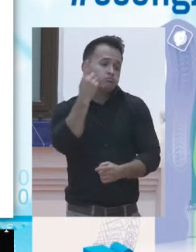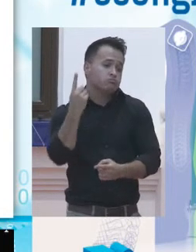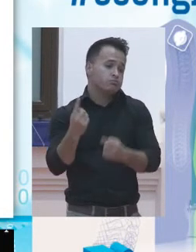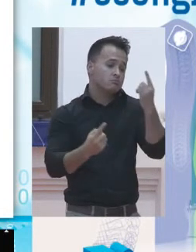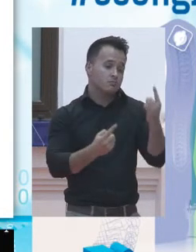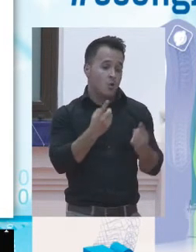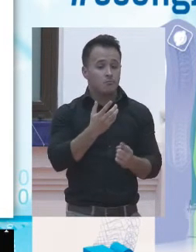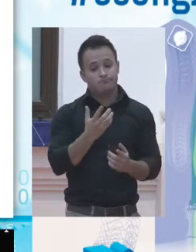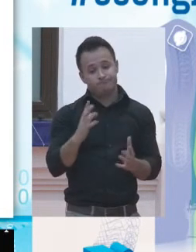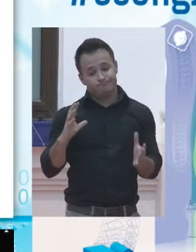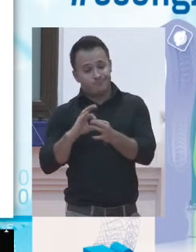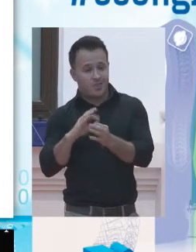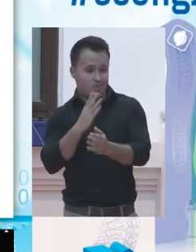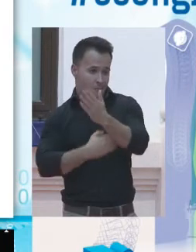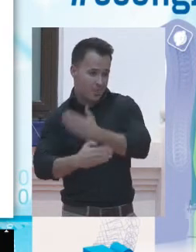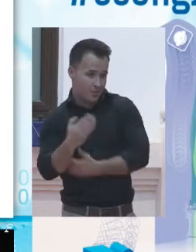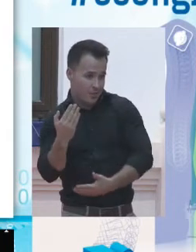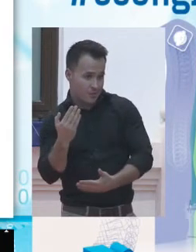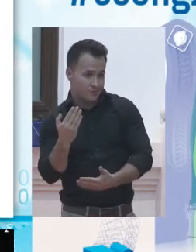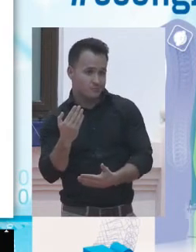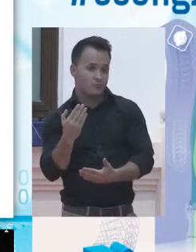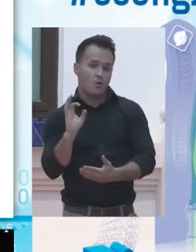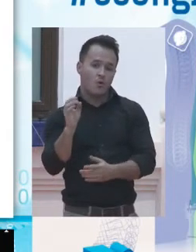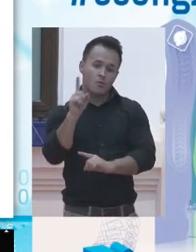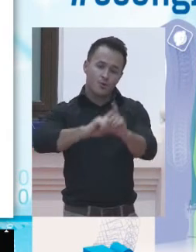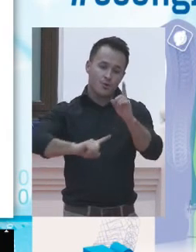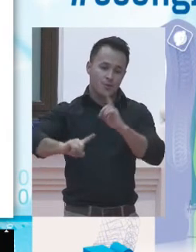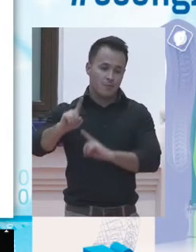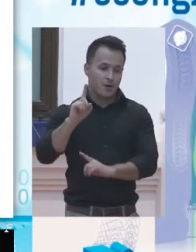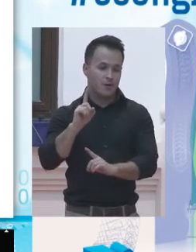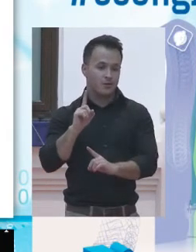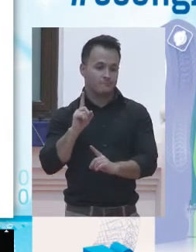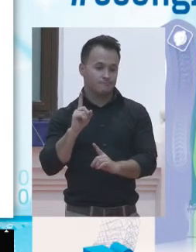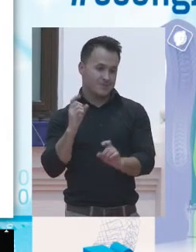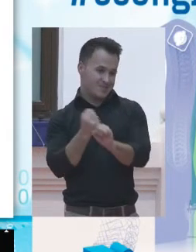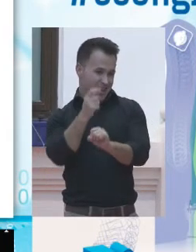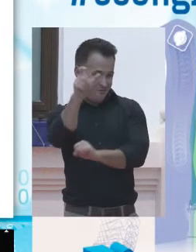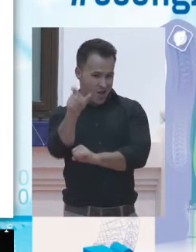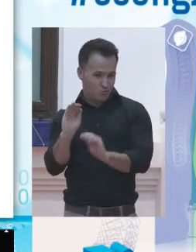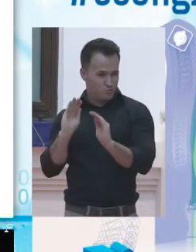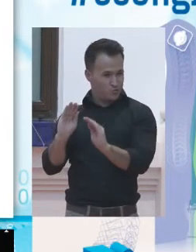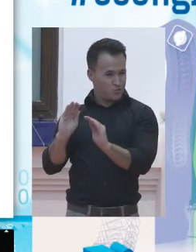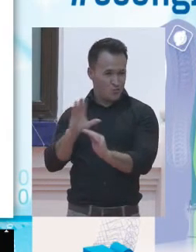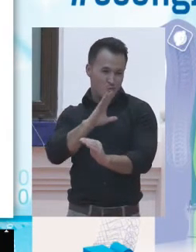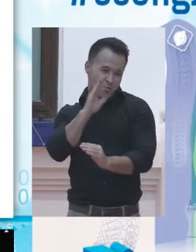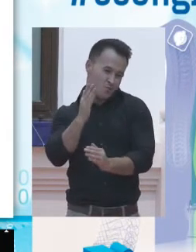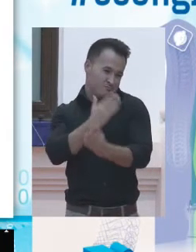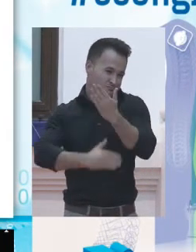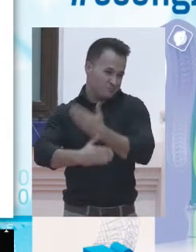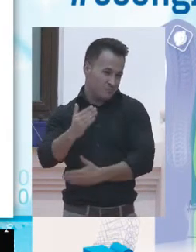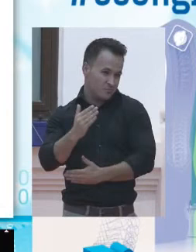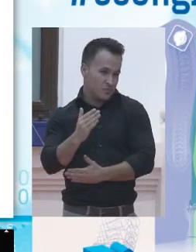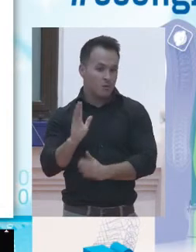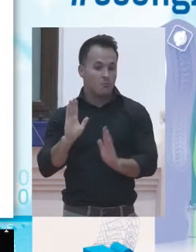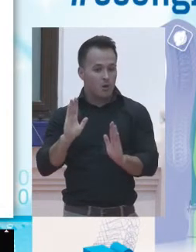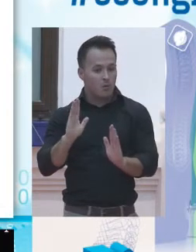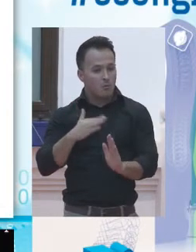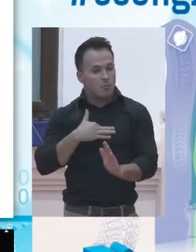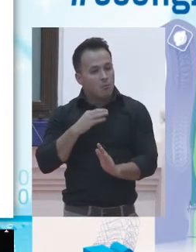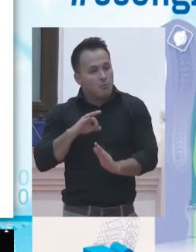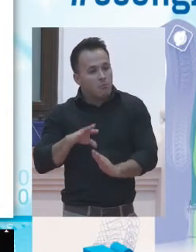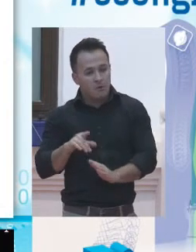una discapacidad, por un problema que tenga el trabajador por su condición de minusválido, pero que